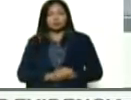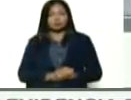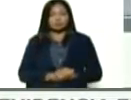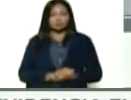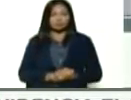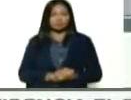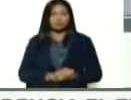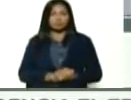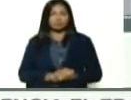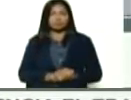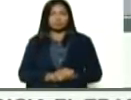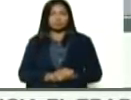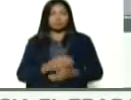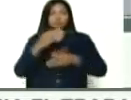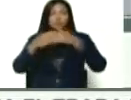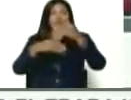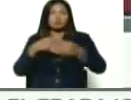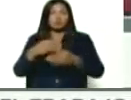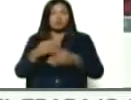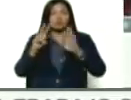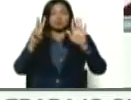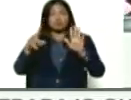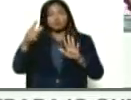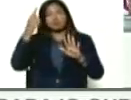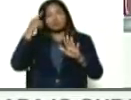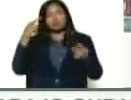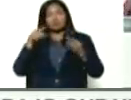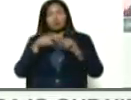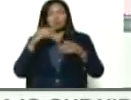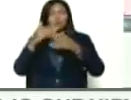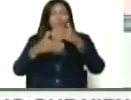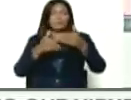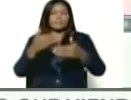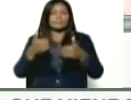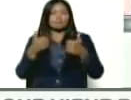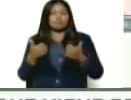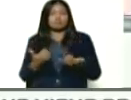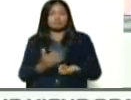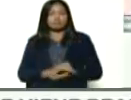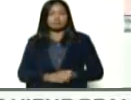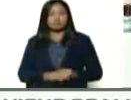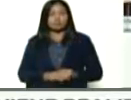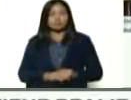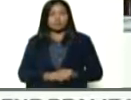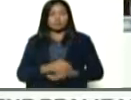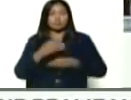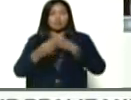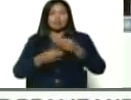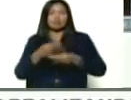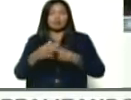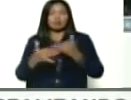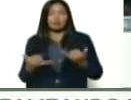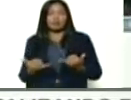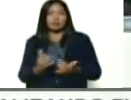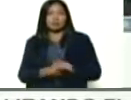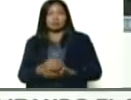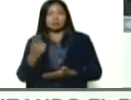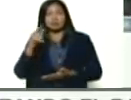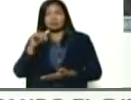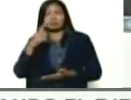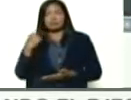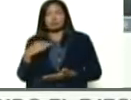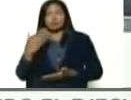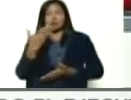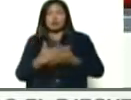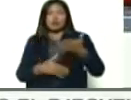en el transcurso de estos siete días que están en pleno desarrollo así se ha hecho tengo el informe de